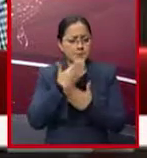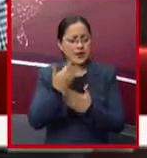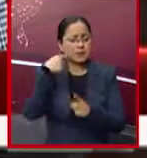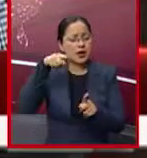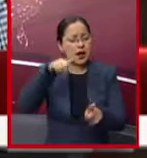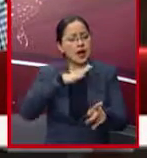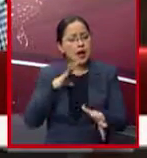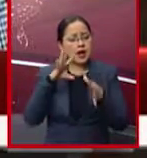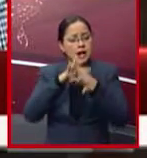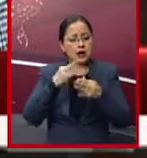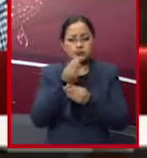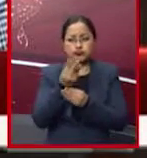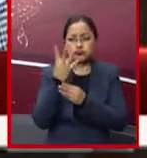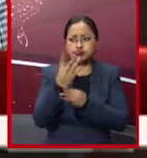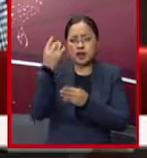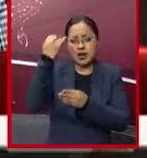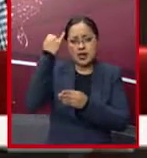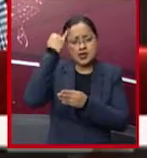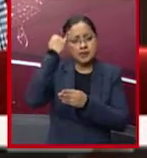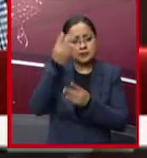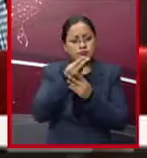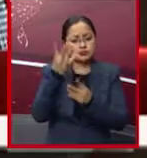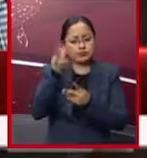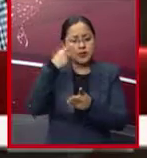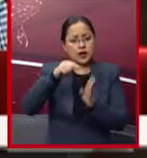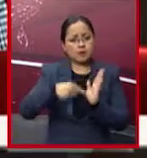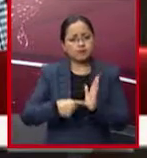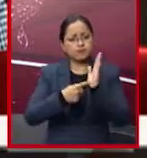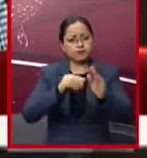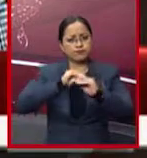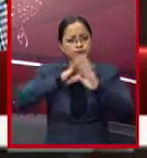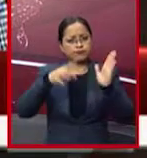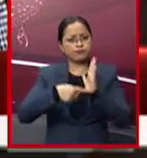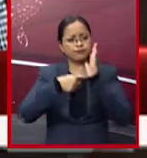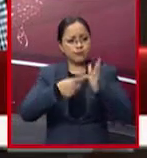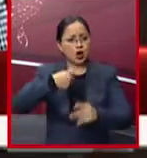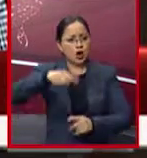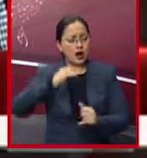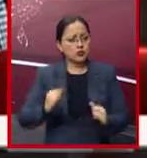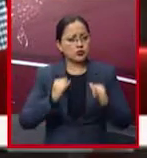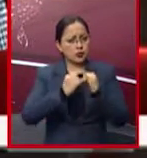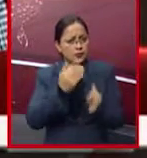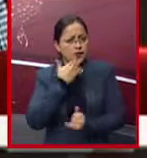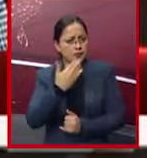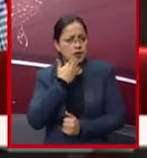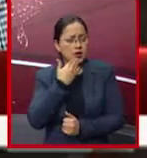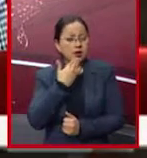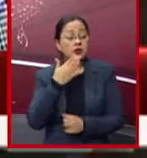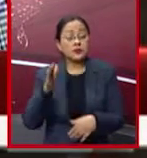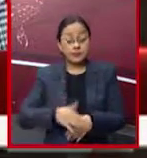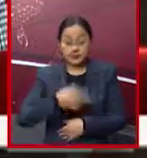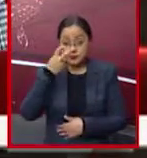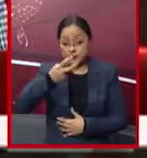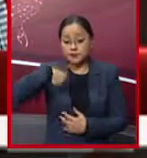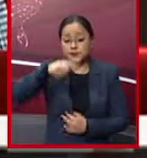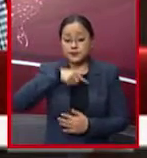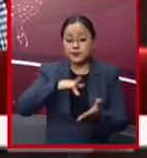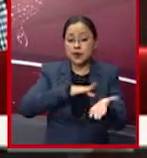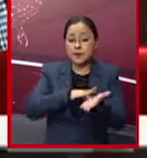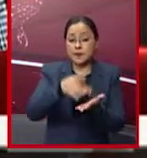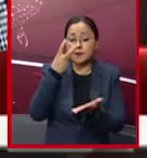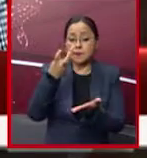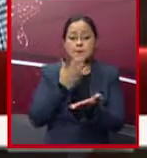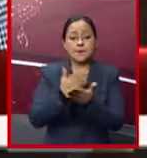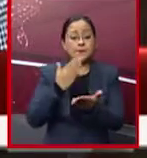la pluralidad de ideas para el desarrollo transparente y sólido de nuestras instituciones. Por ello, es que apoyamos el